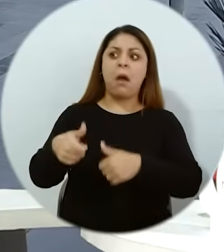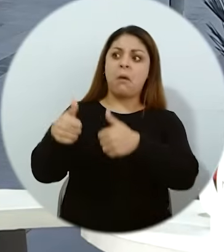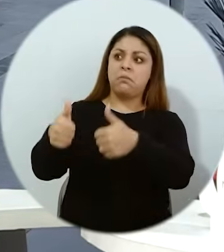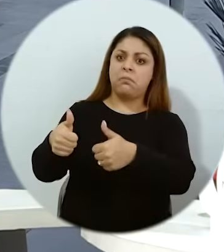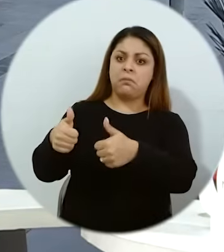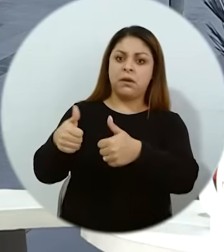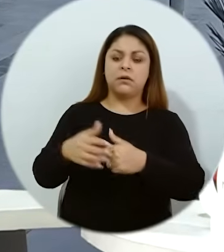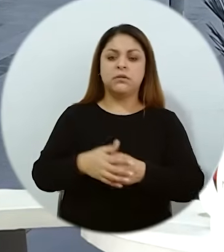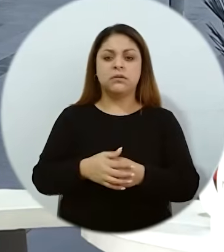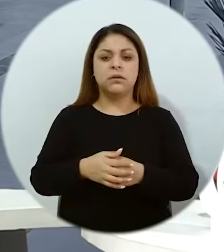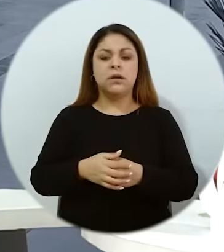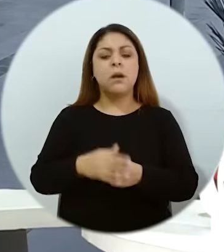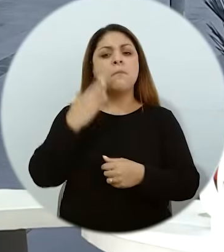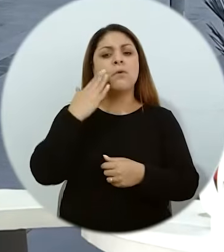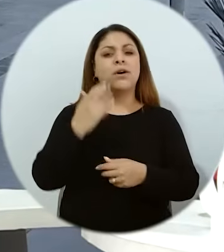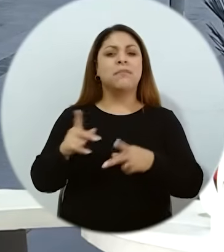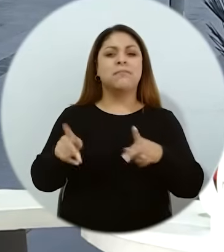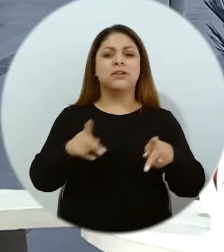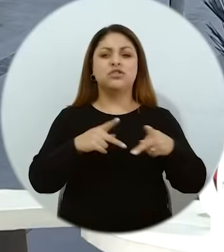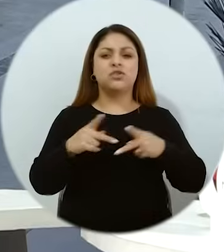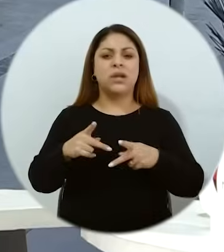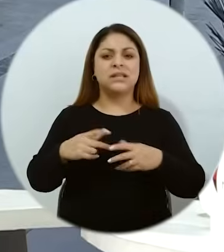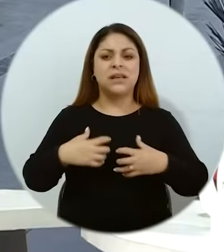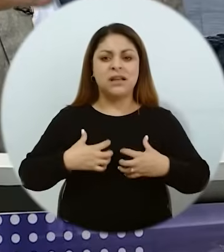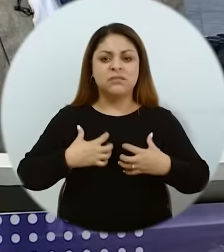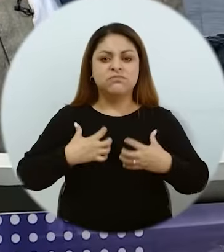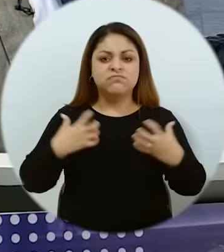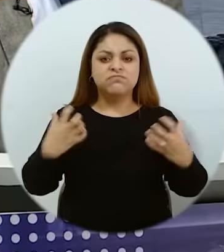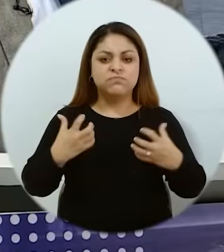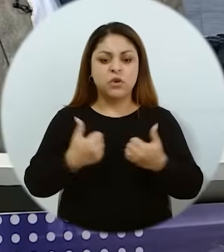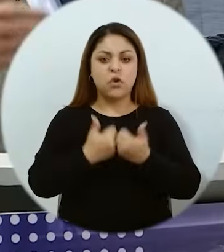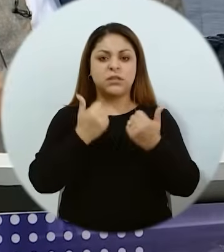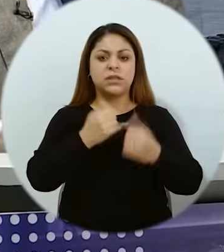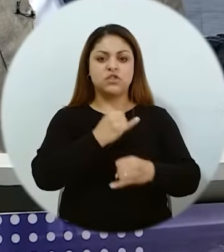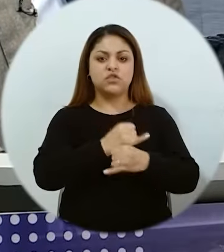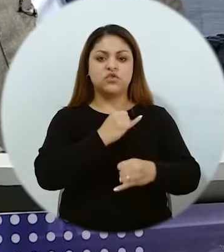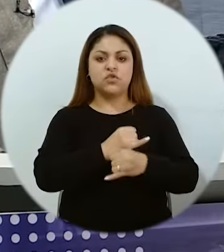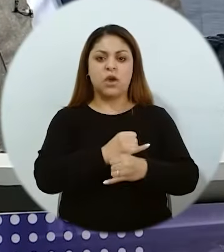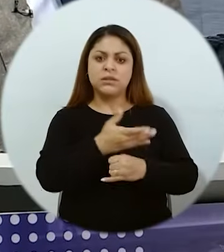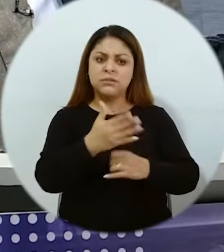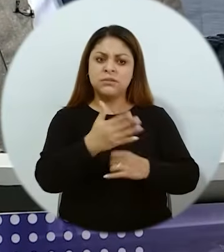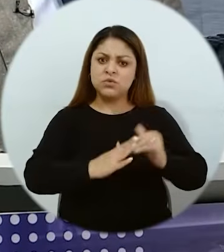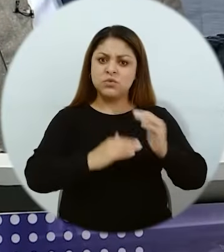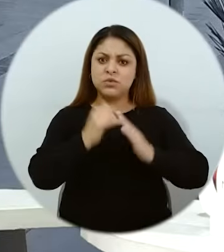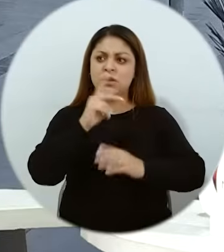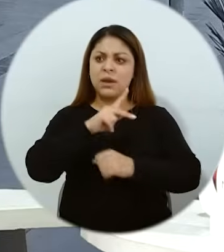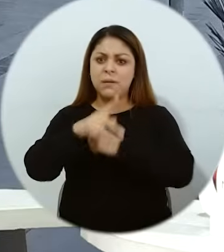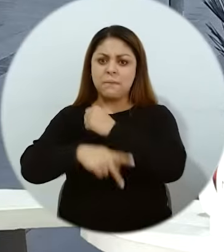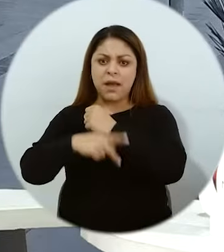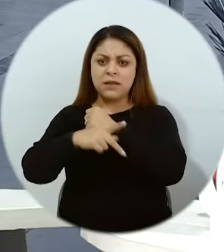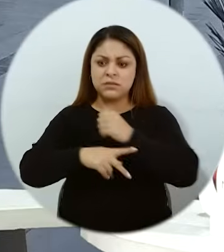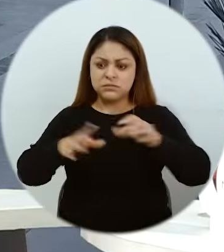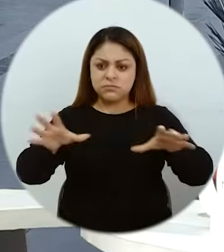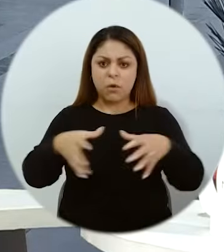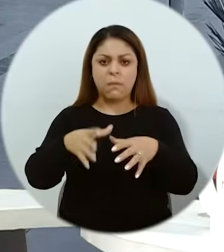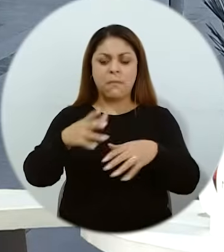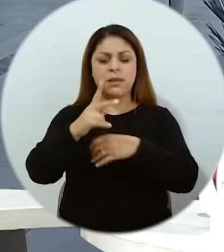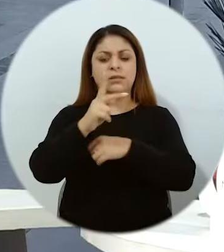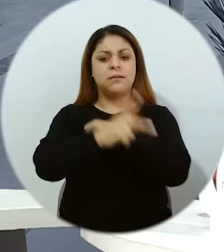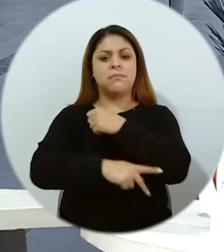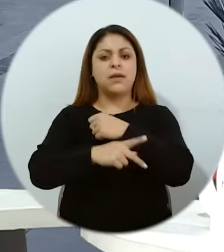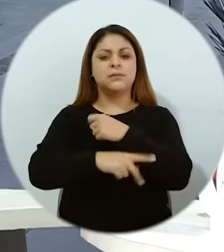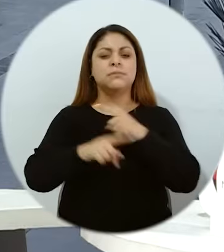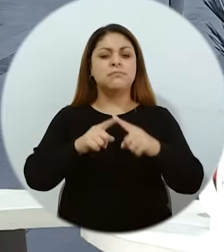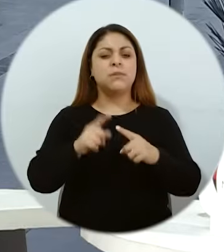instituciones quedan bien. Ahora la gente se pone agresiva hacia las instituciones que construyeron un país o que forman parte del